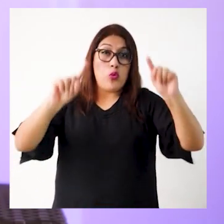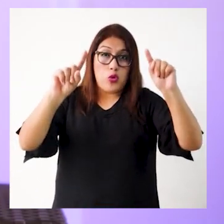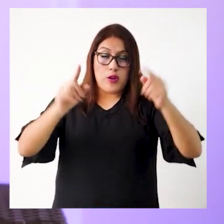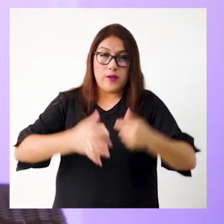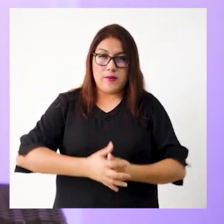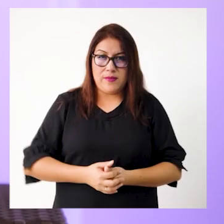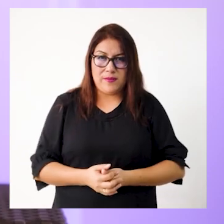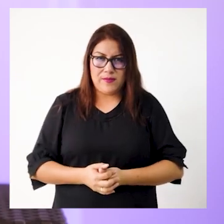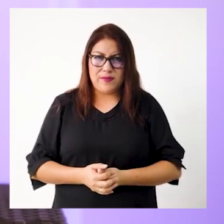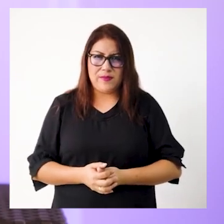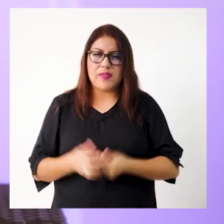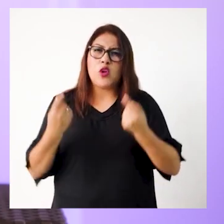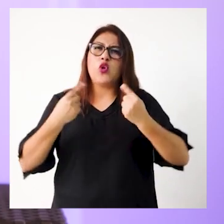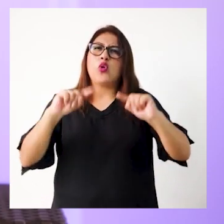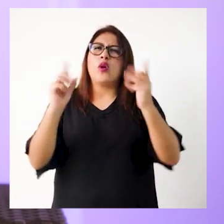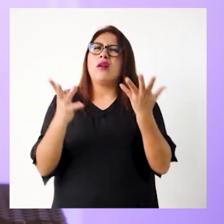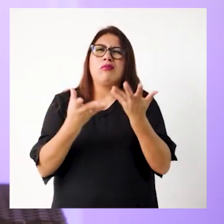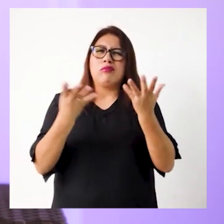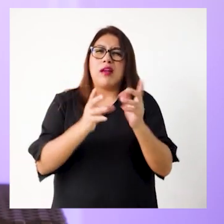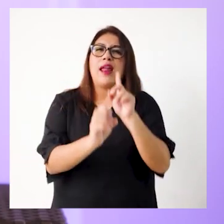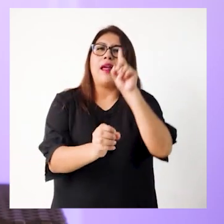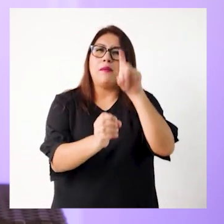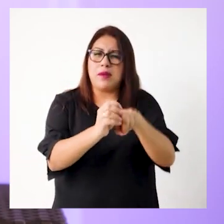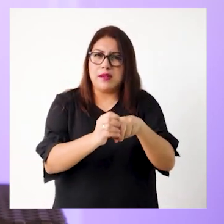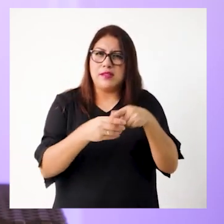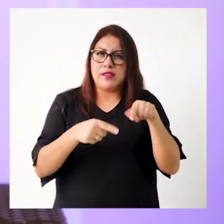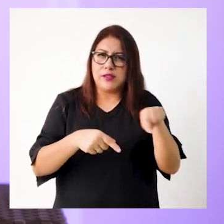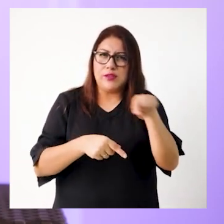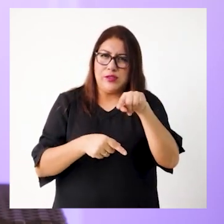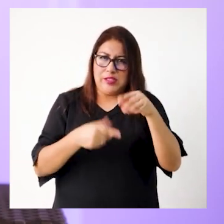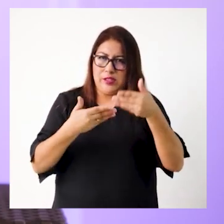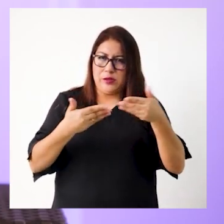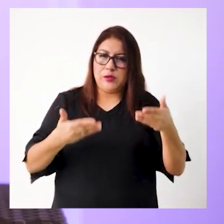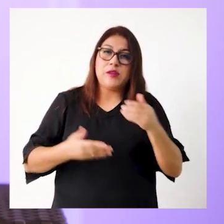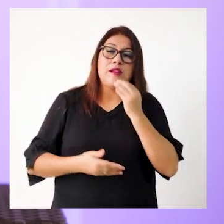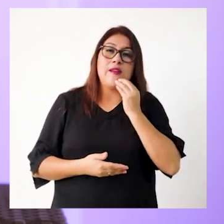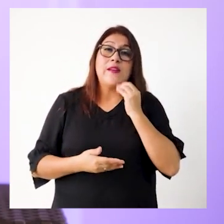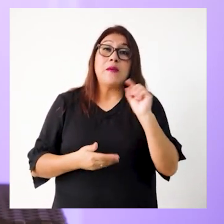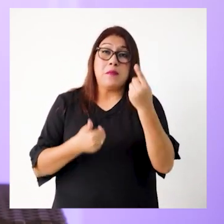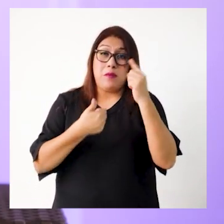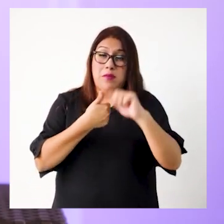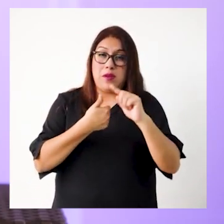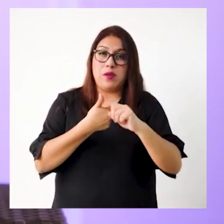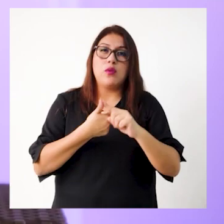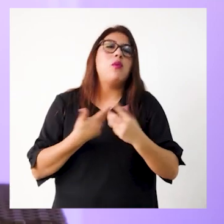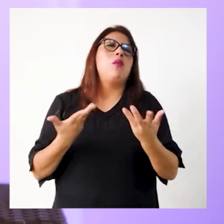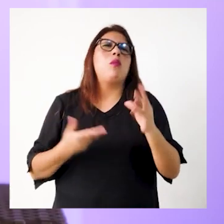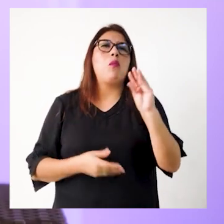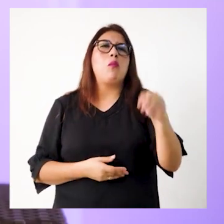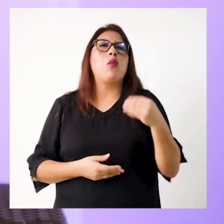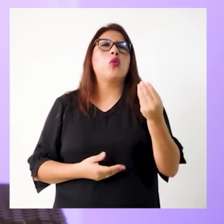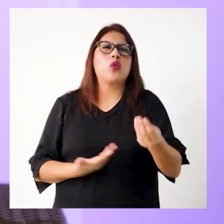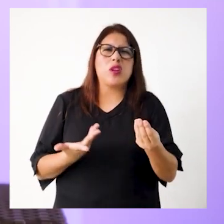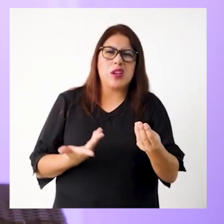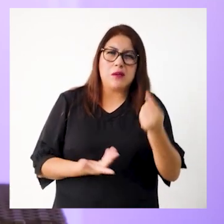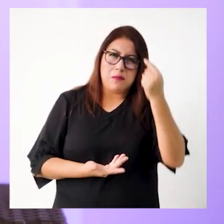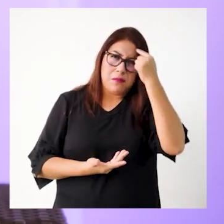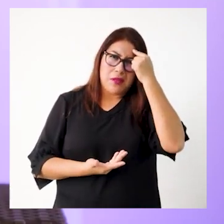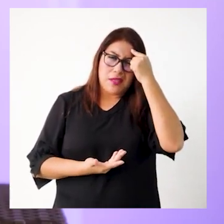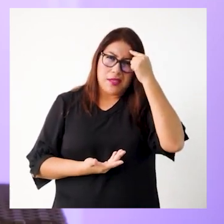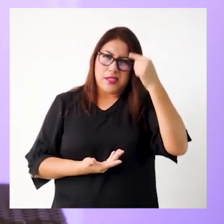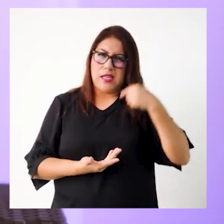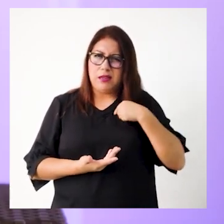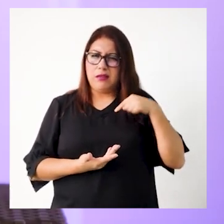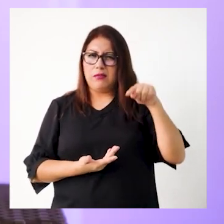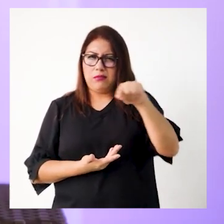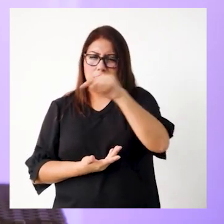alcancemos la participación de hecho. Y una de ellas es por qué nosotros,